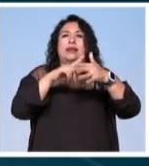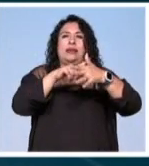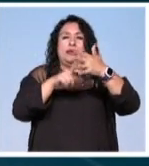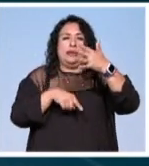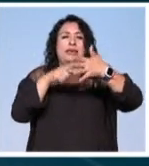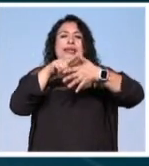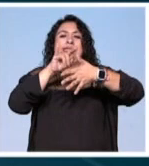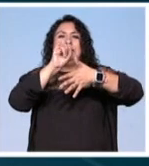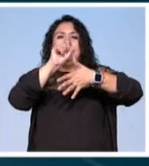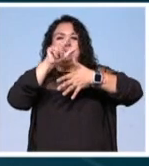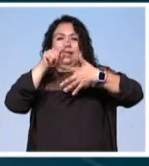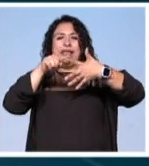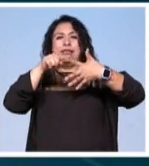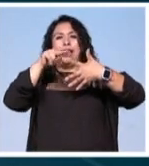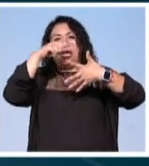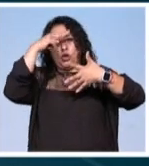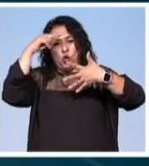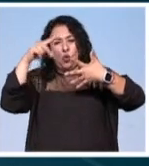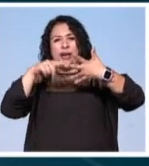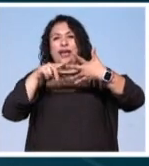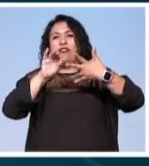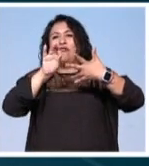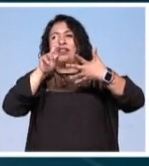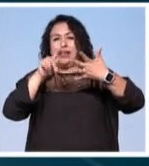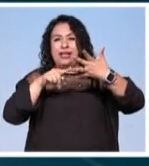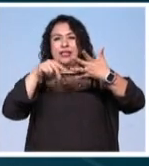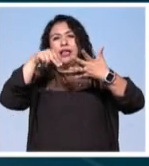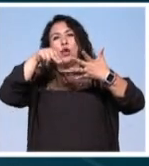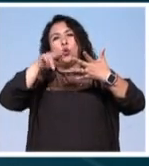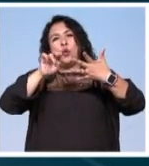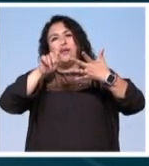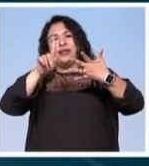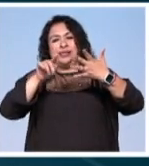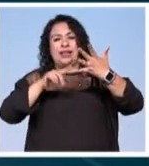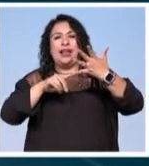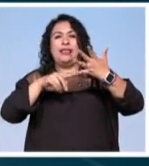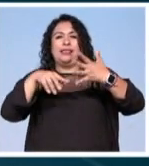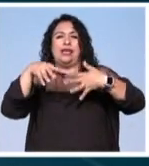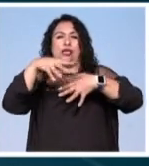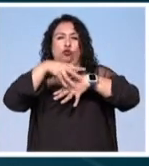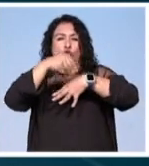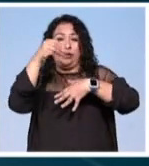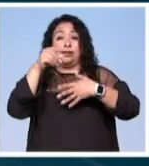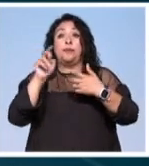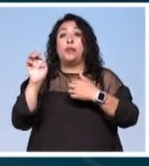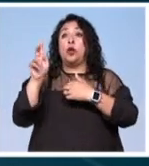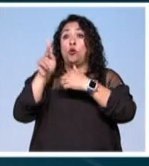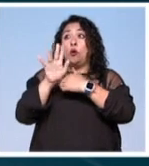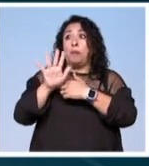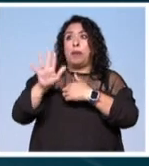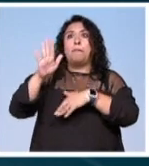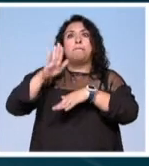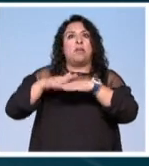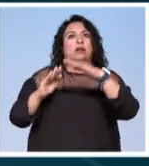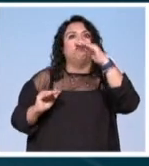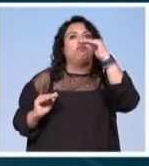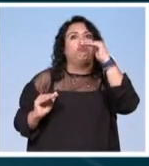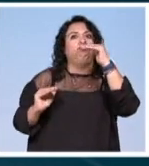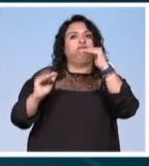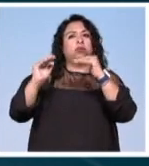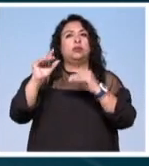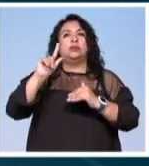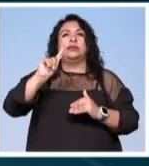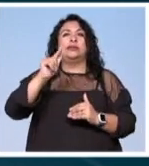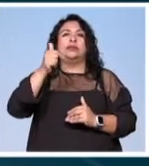son Islandia Noruega Finlandia Nueva Zelanda y Suecia Europa es la región con mayor paridad de género